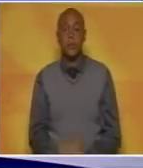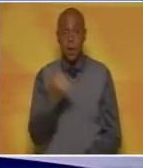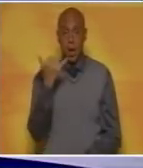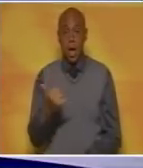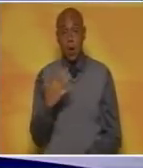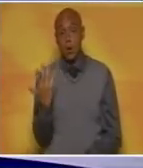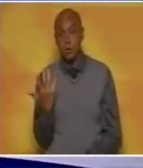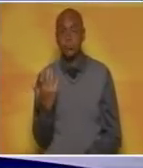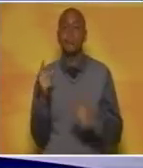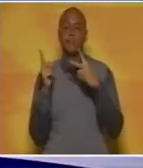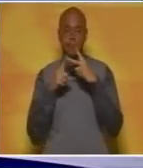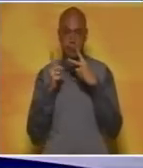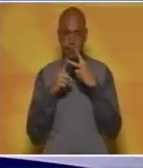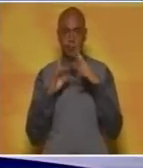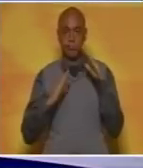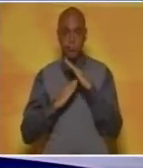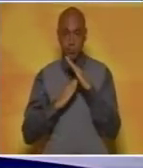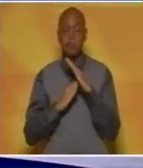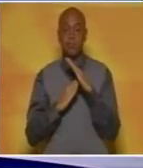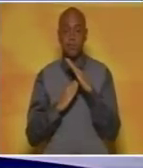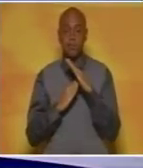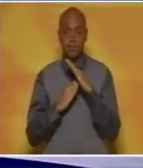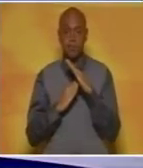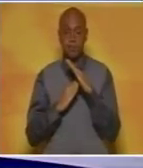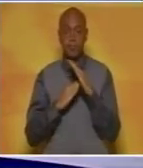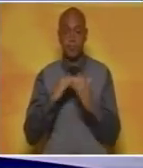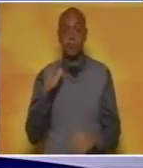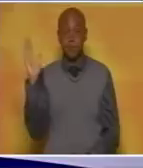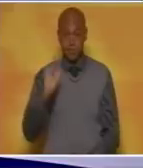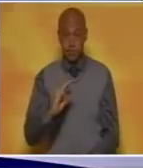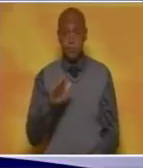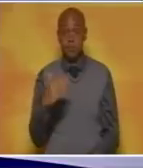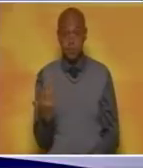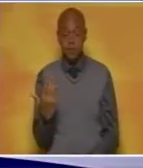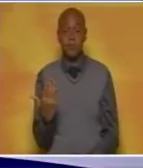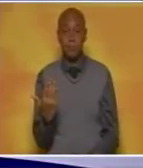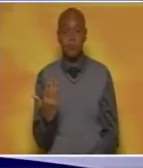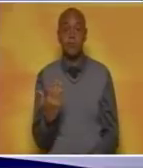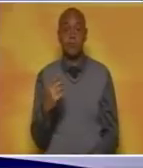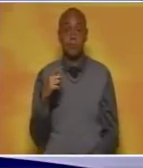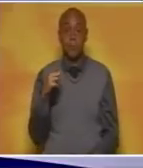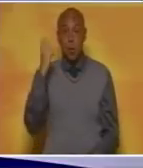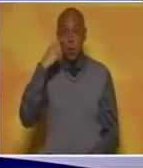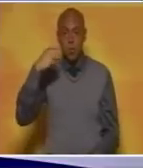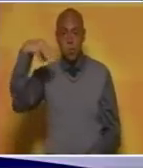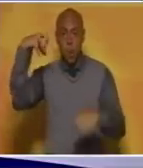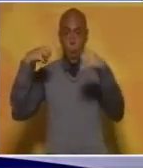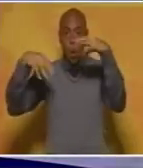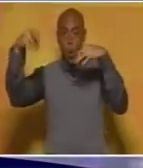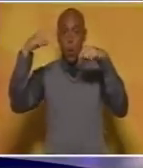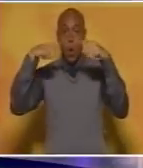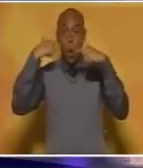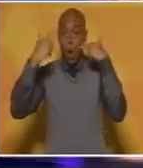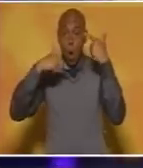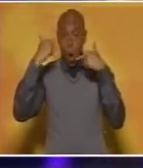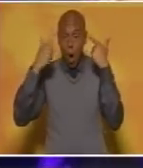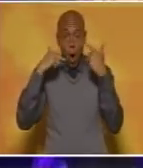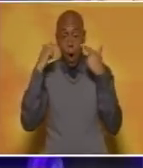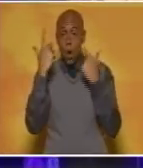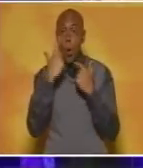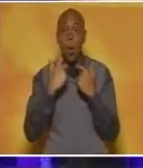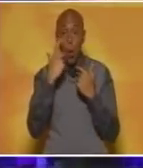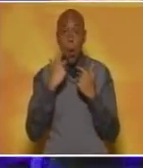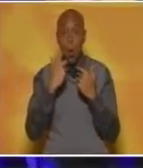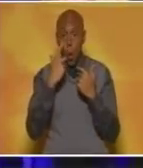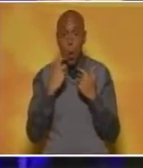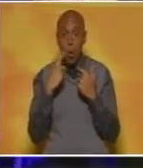Amigos, momento de hacer una nueva pausa. Al regreso, recorrido de luces y color. La tradición dice que hay que celebrar la